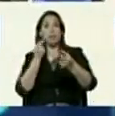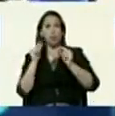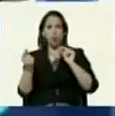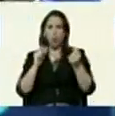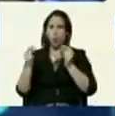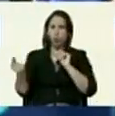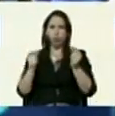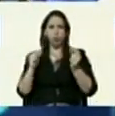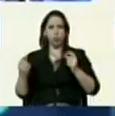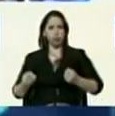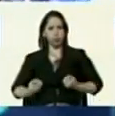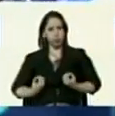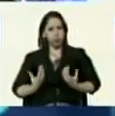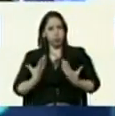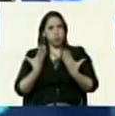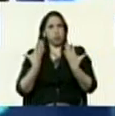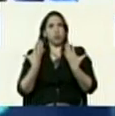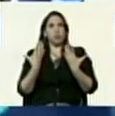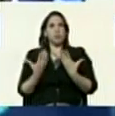lleno de